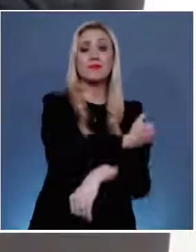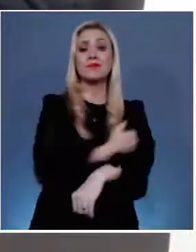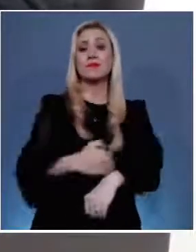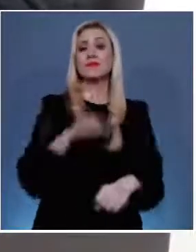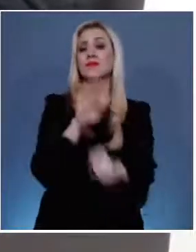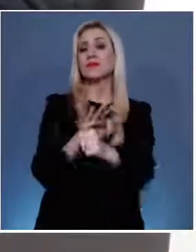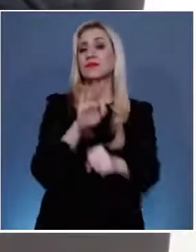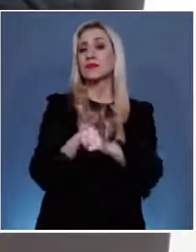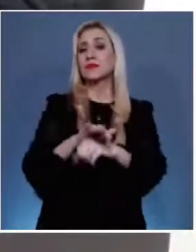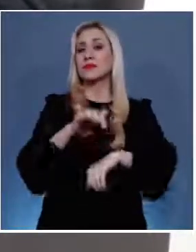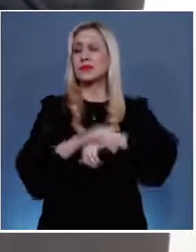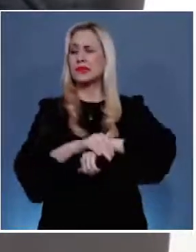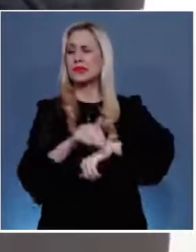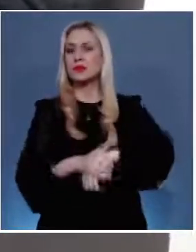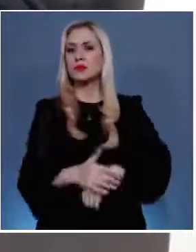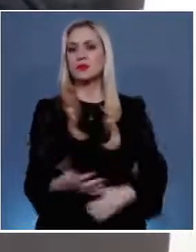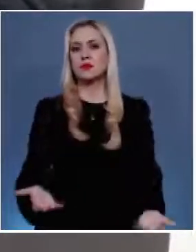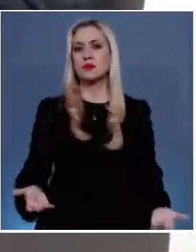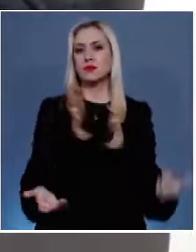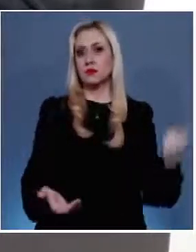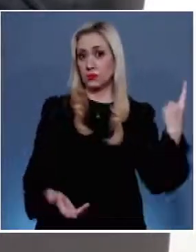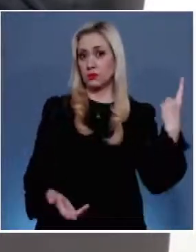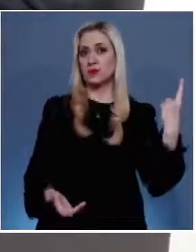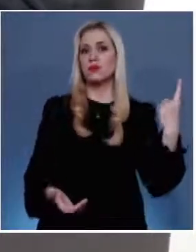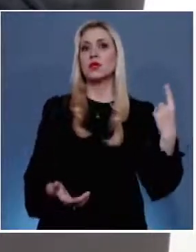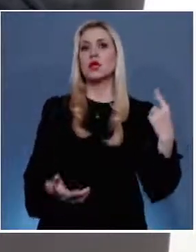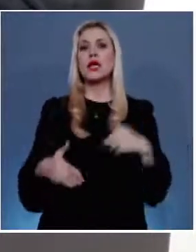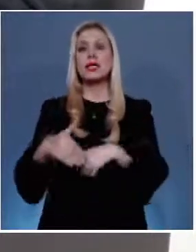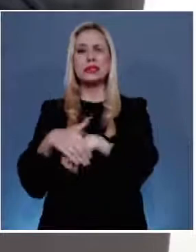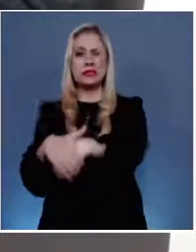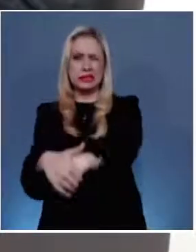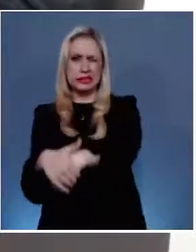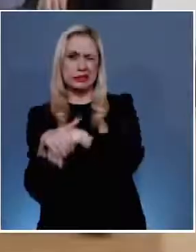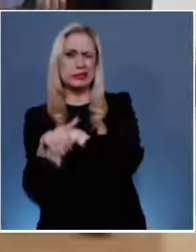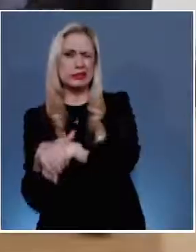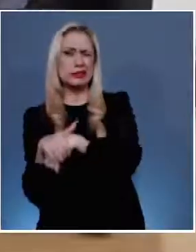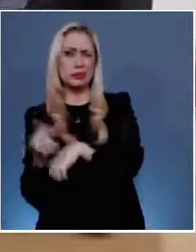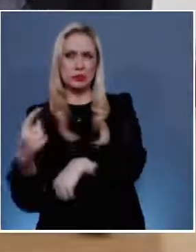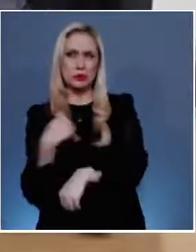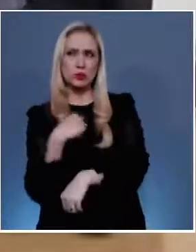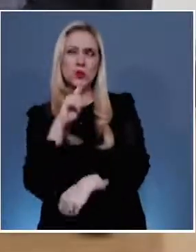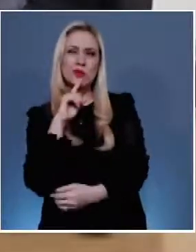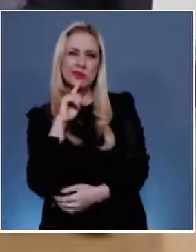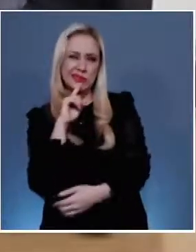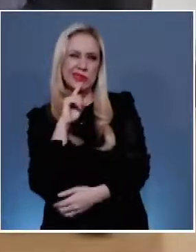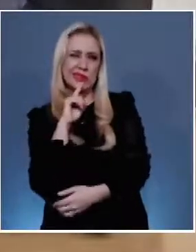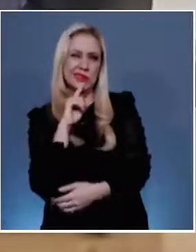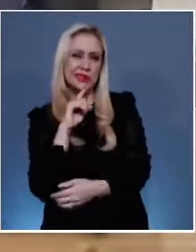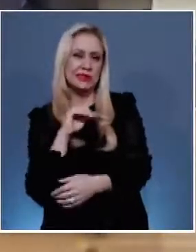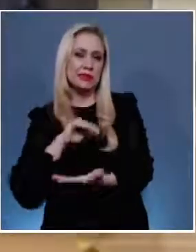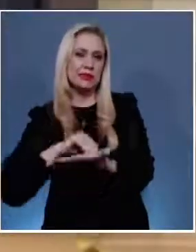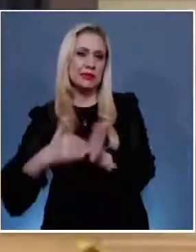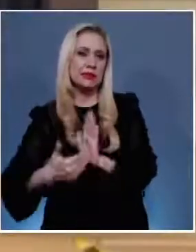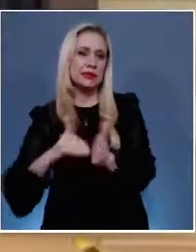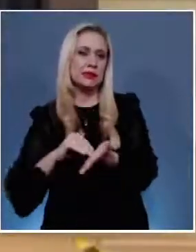única. Hay también amiguismos, compromisos, muchas otras. Poder Informativo, Mario López Peña.